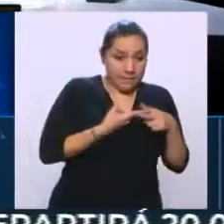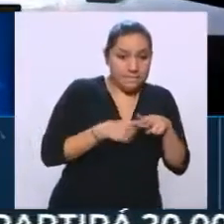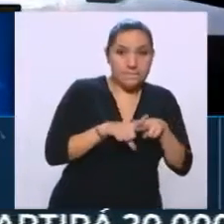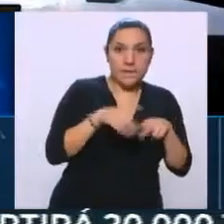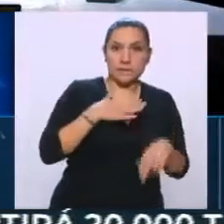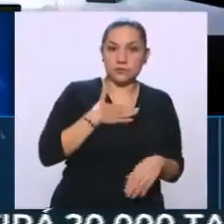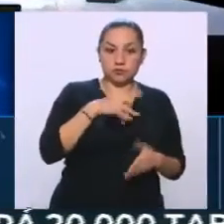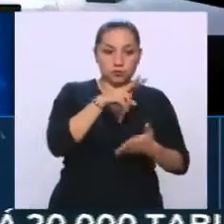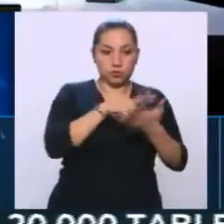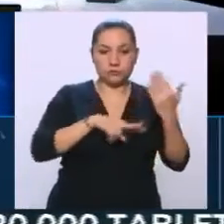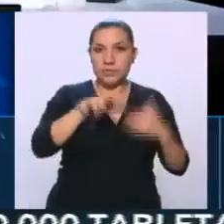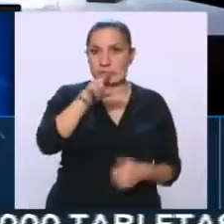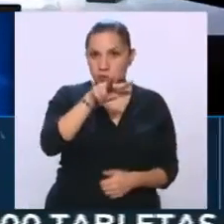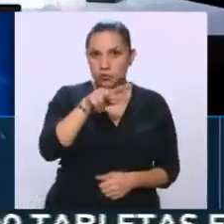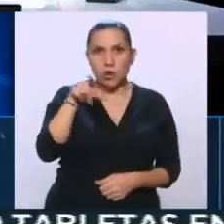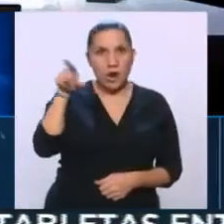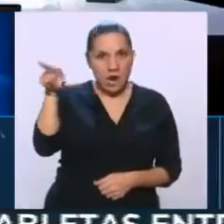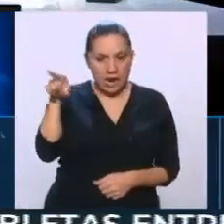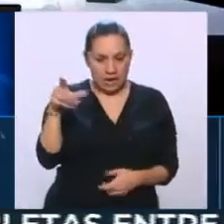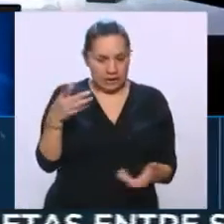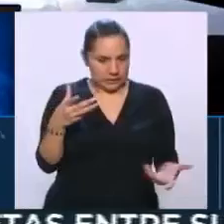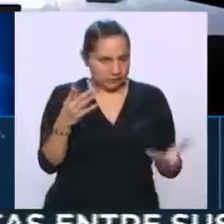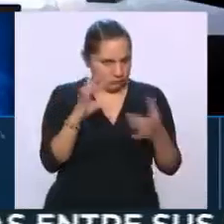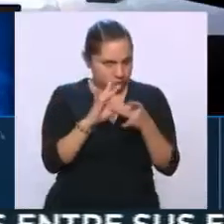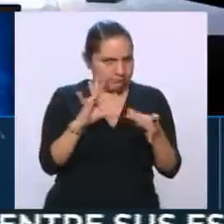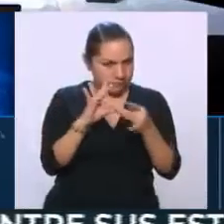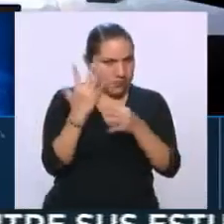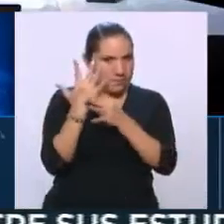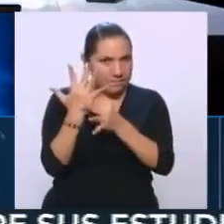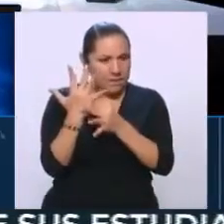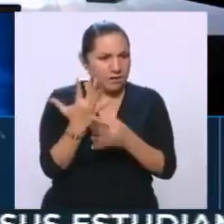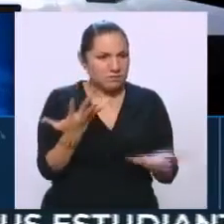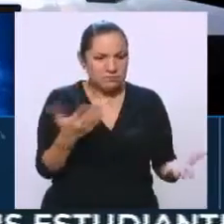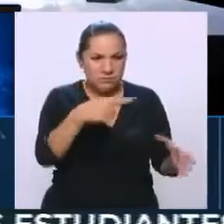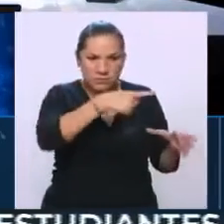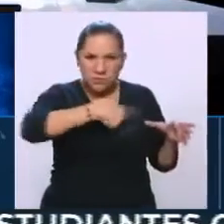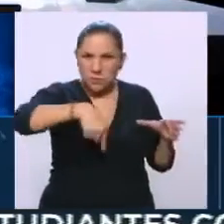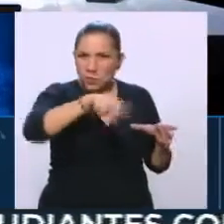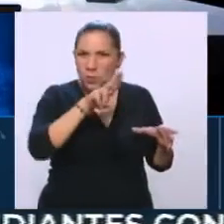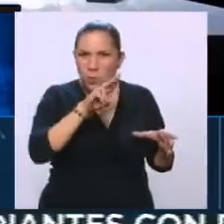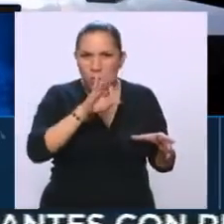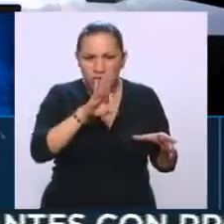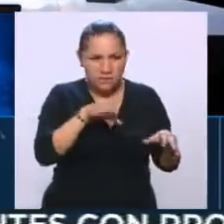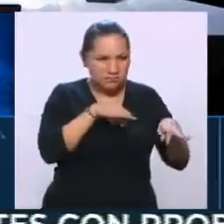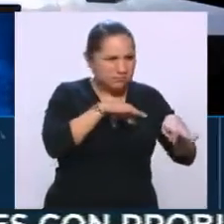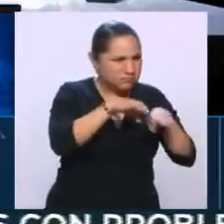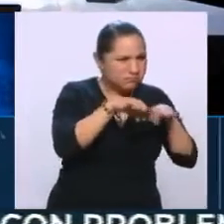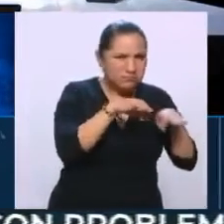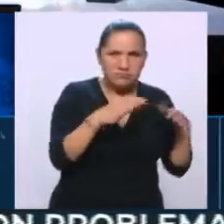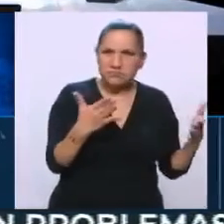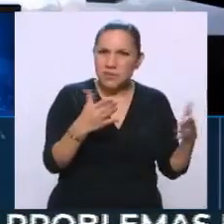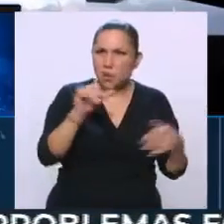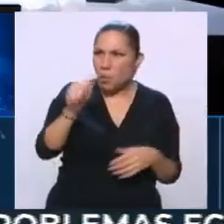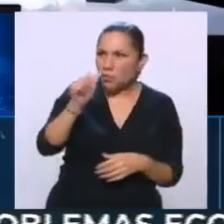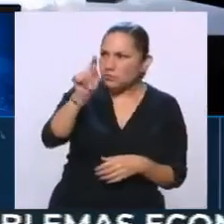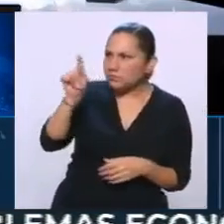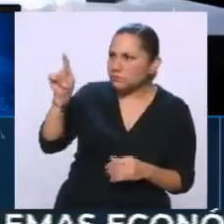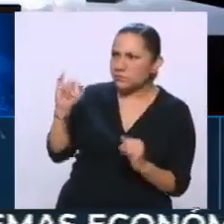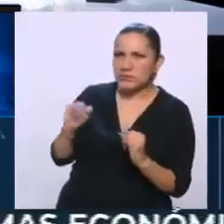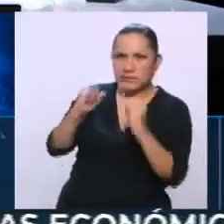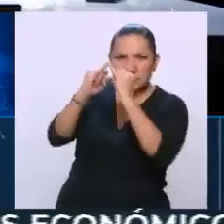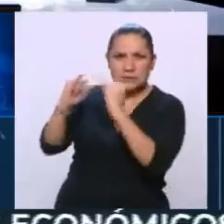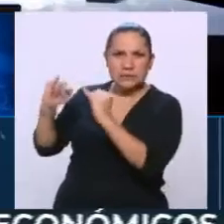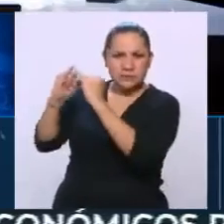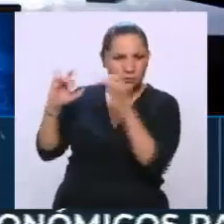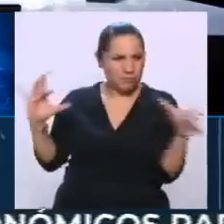comentó que se encontró con una unidad prácticamente desmantelada, desvinculada del resto de las instituciones y de